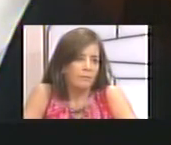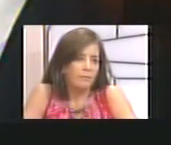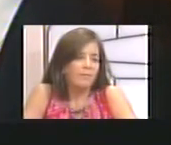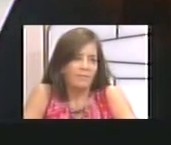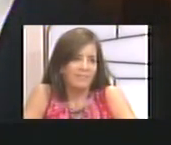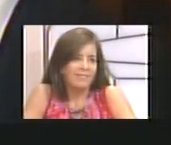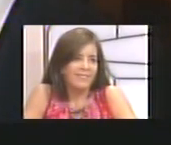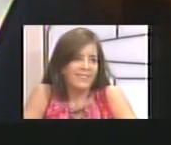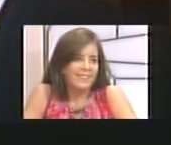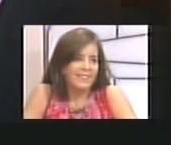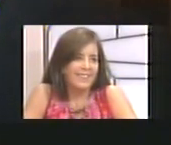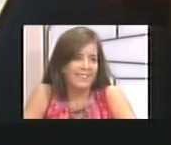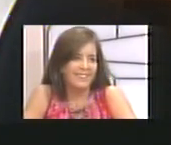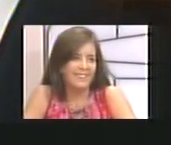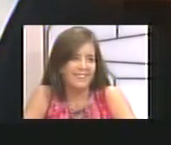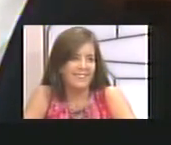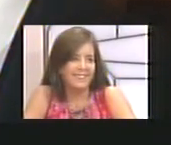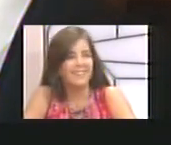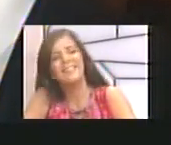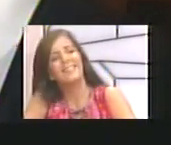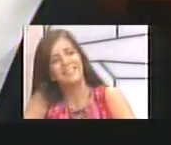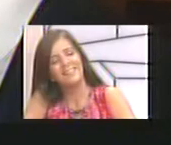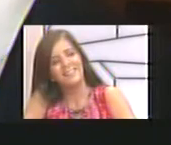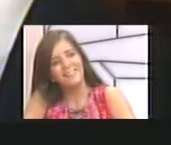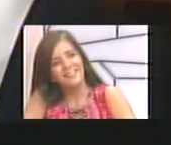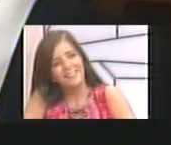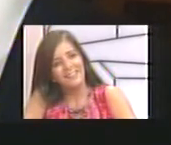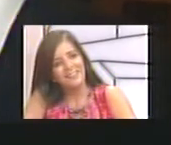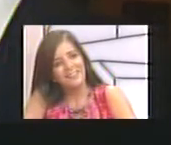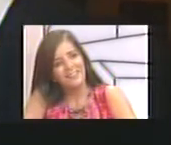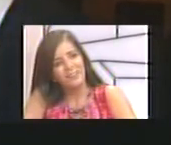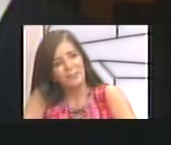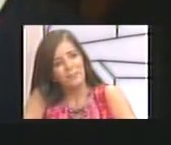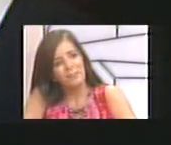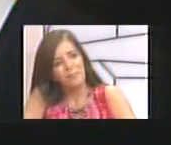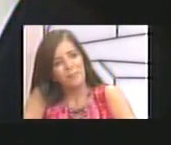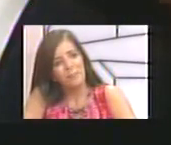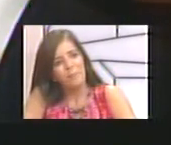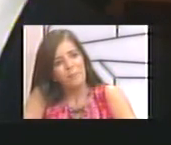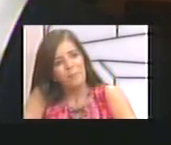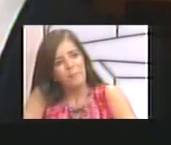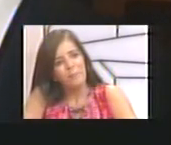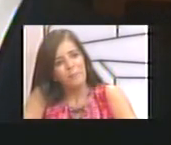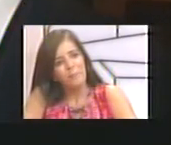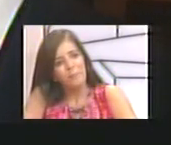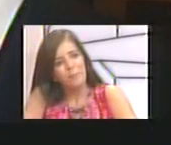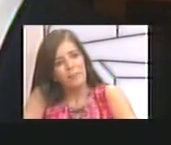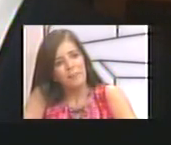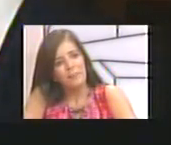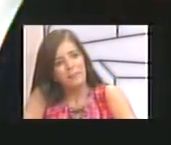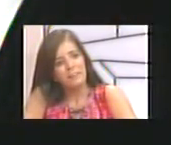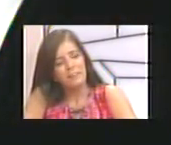armas. Esas cosas que vos decís, ya da la sensación de que hay una suerte de pérdida de brújula